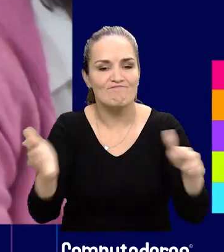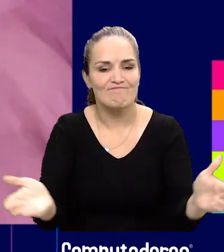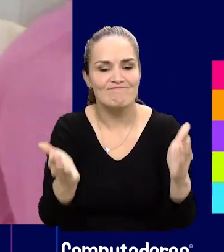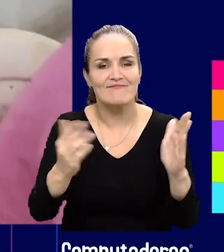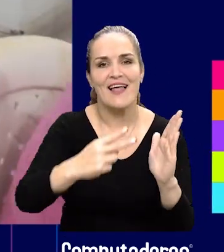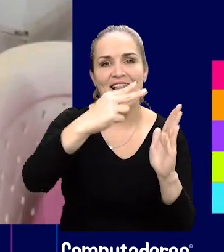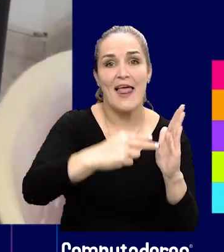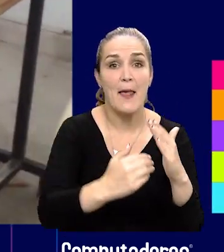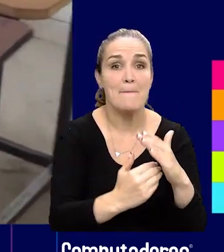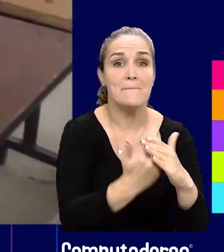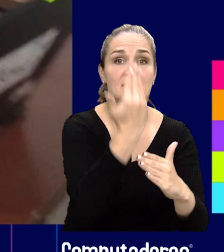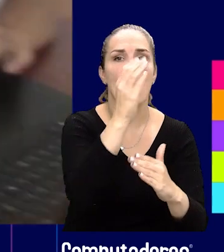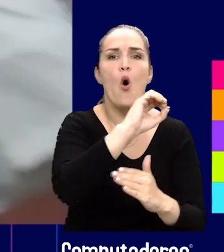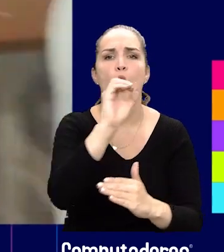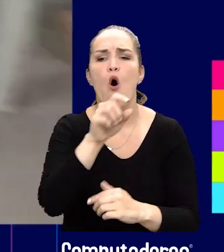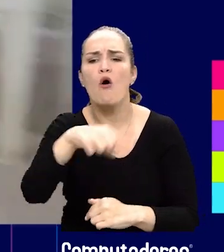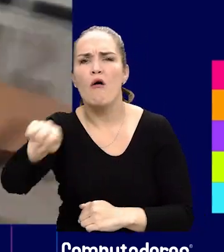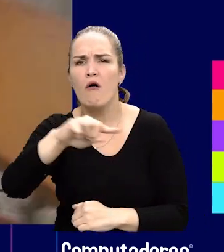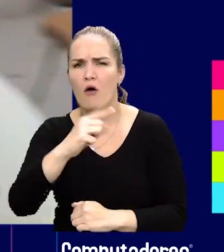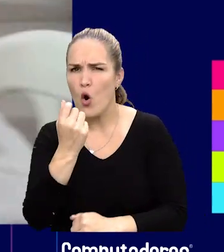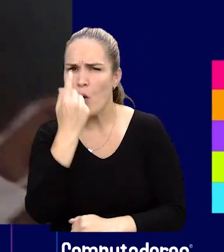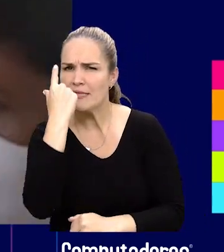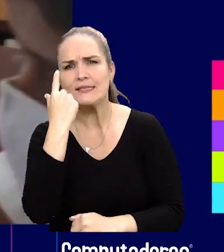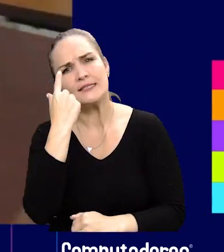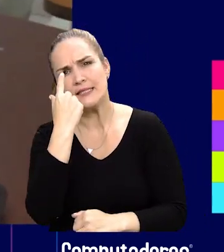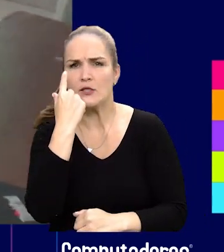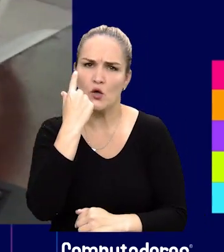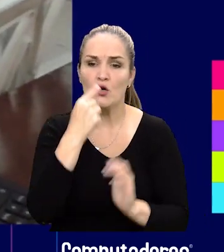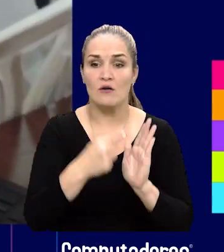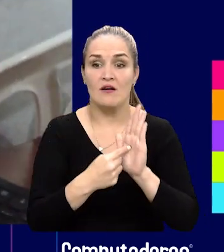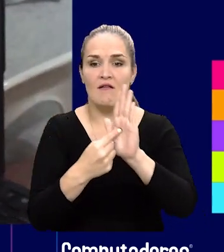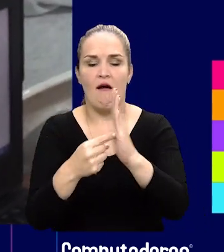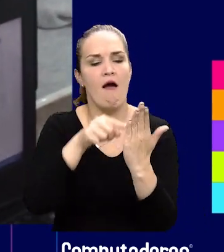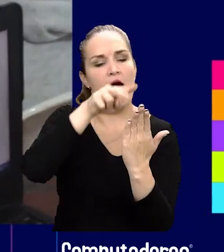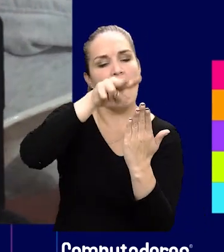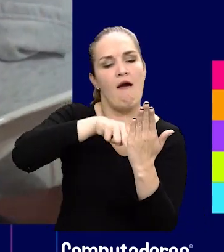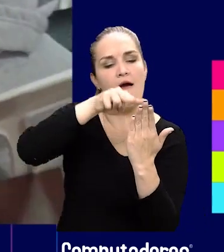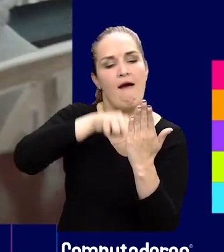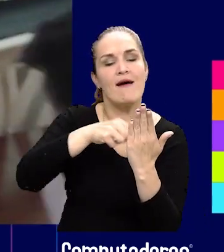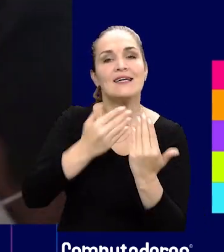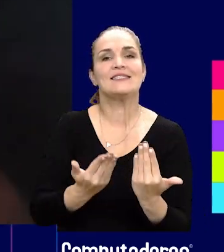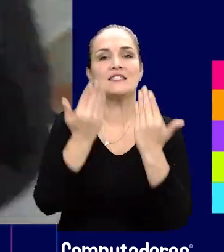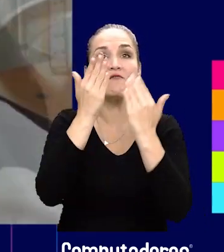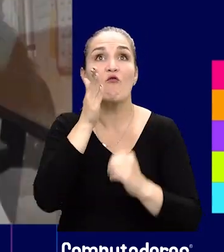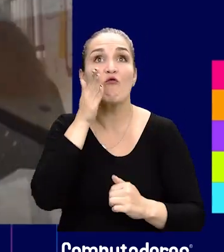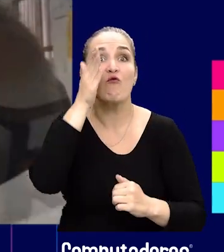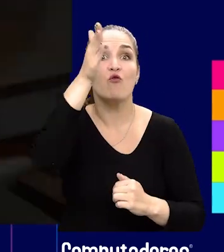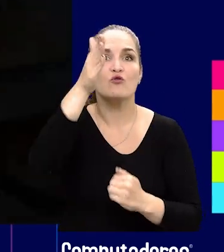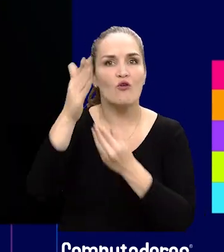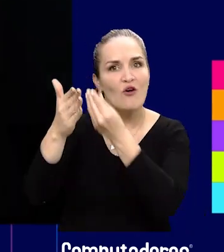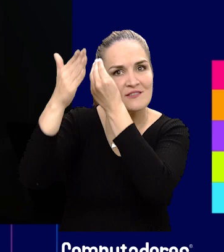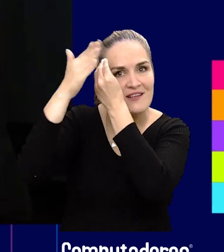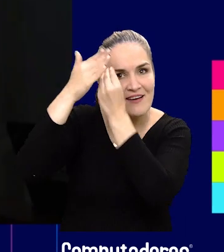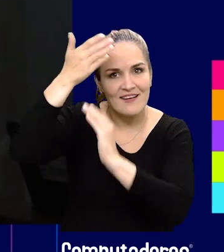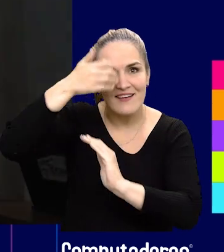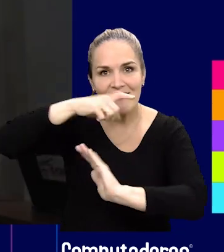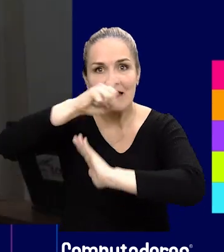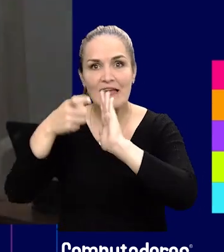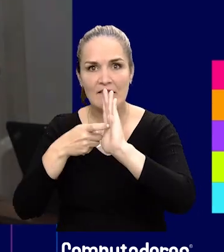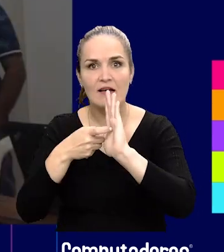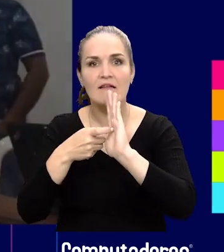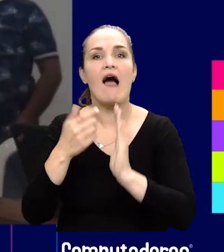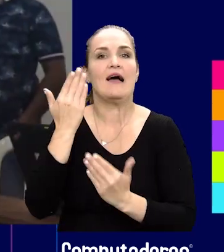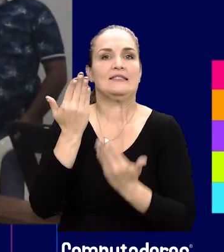o para medir su comprensión, ya que permite una preparación para las pruebas del Estado. Buenos días, estudiantes. Hoy